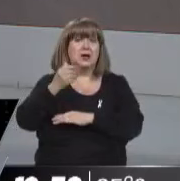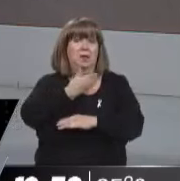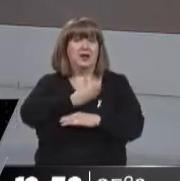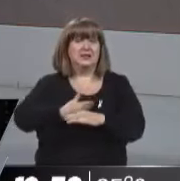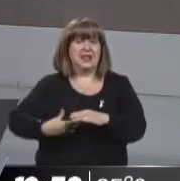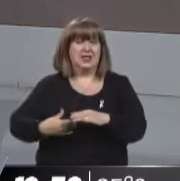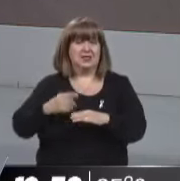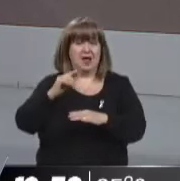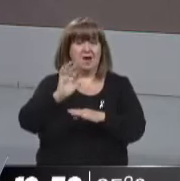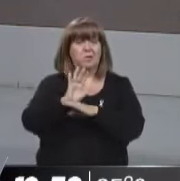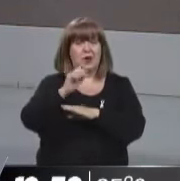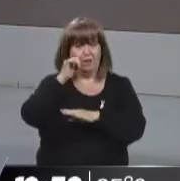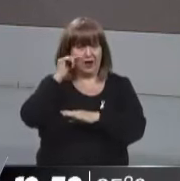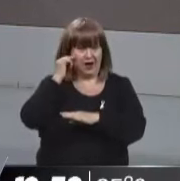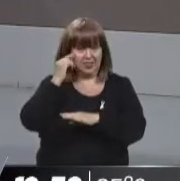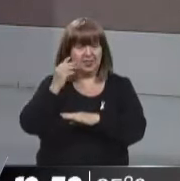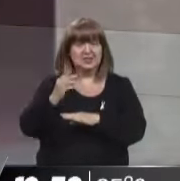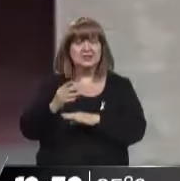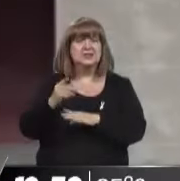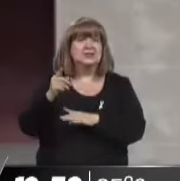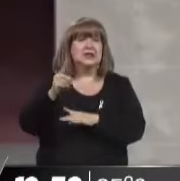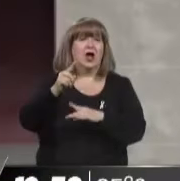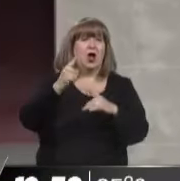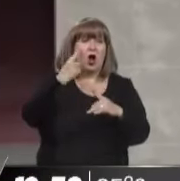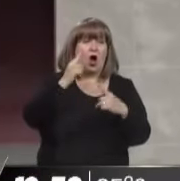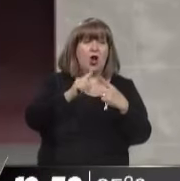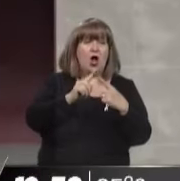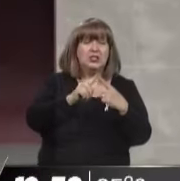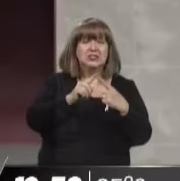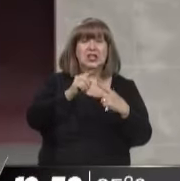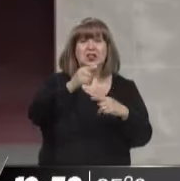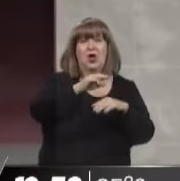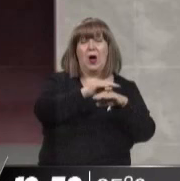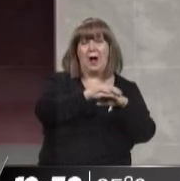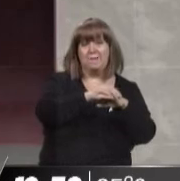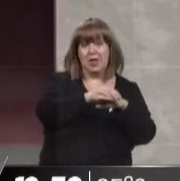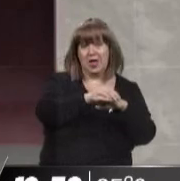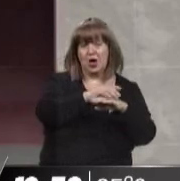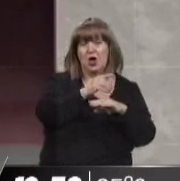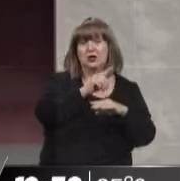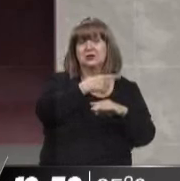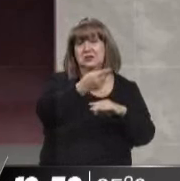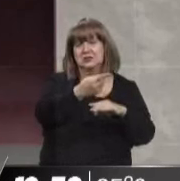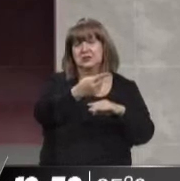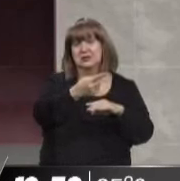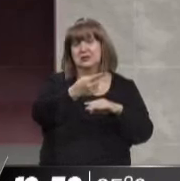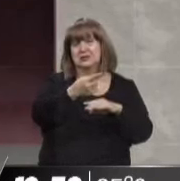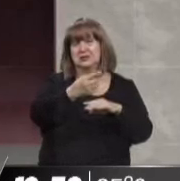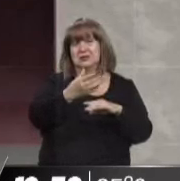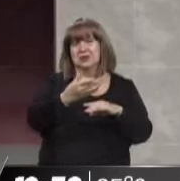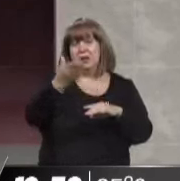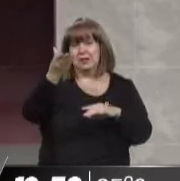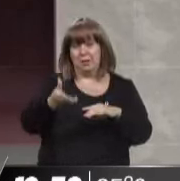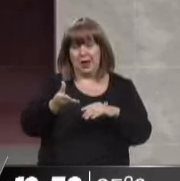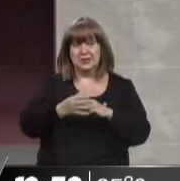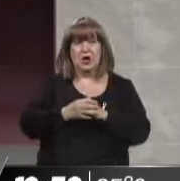dijo que lo conocía hace 35 años a través de su mejor amigo, que es íntimo de Alberto Fernández. Es mano derecha, Alberto Fernández. Este es el personaje